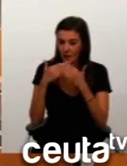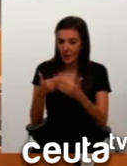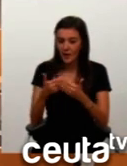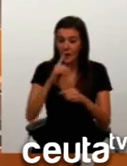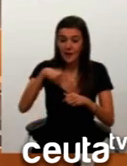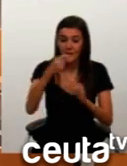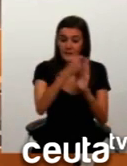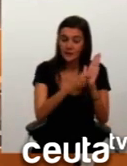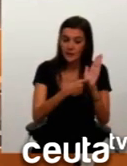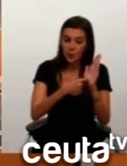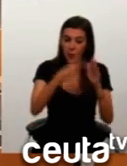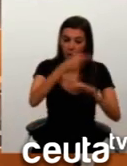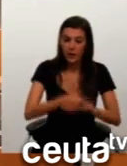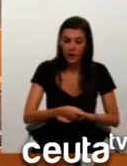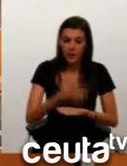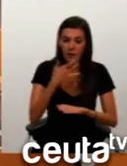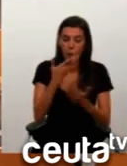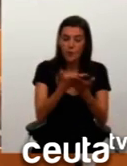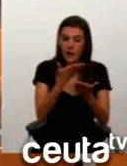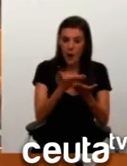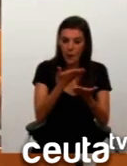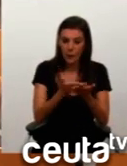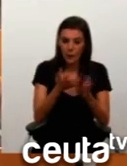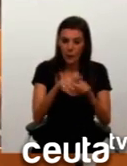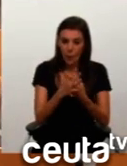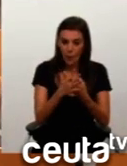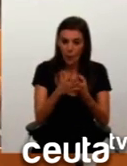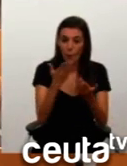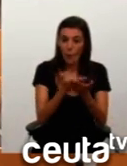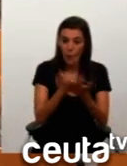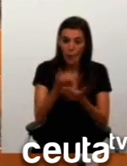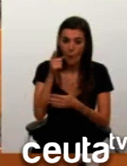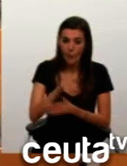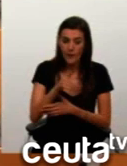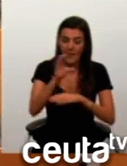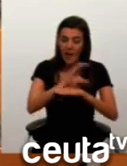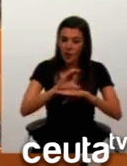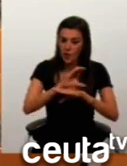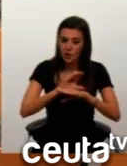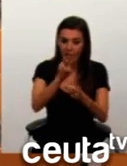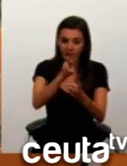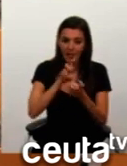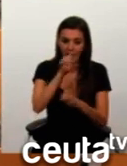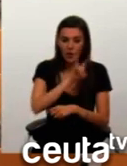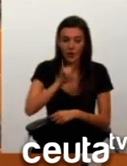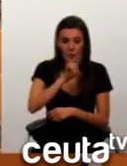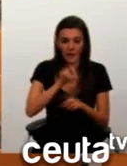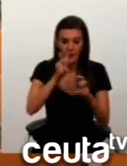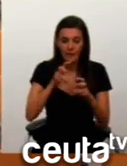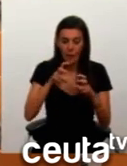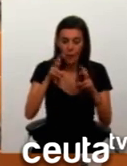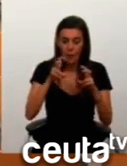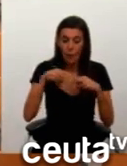El siguiente punto del orden del día es una propuesta también de la Consejería de Hacienda, Economía y Función